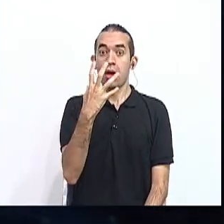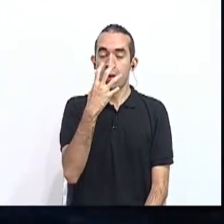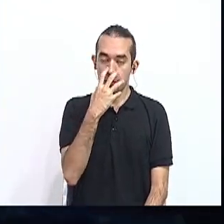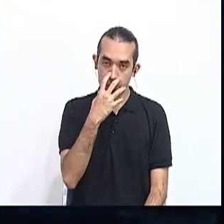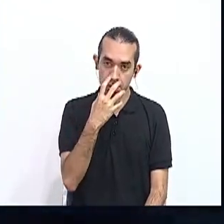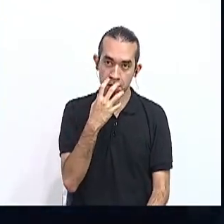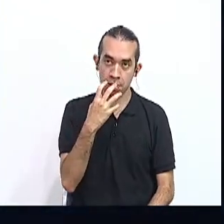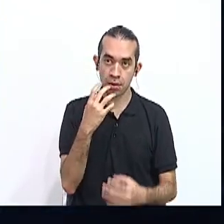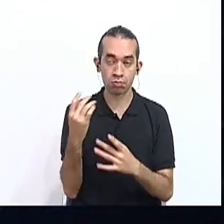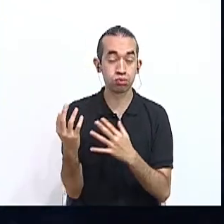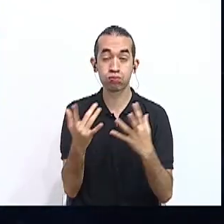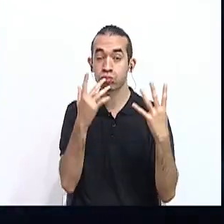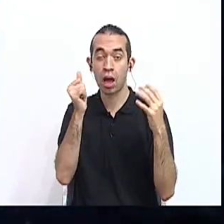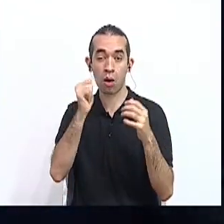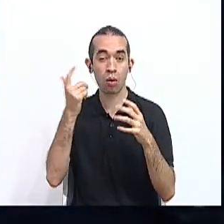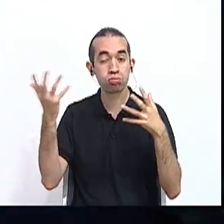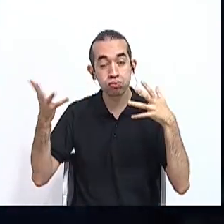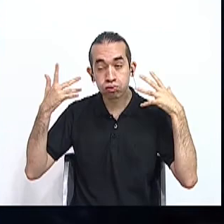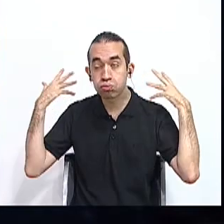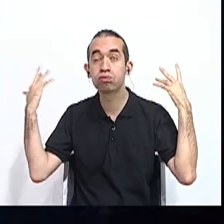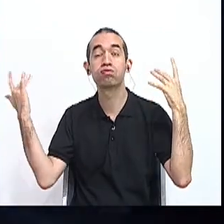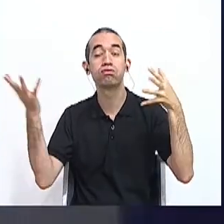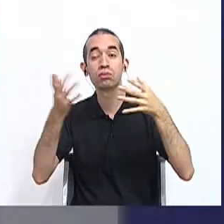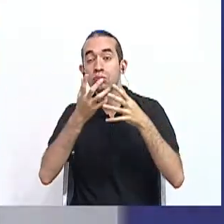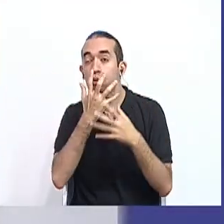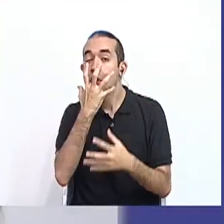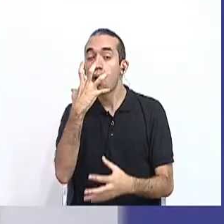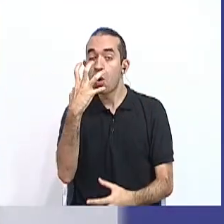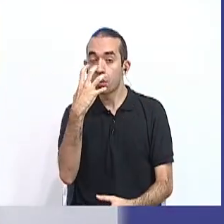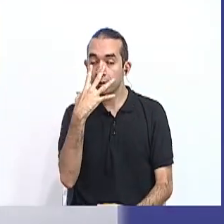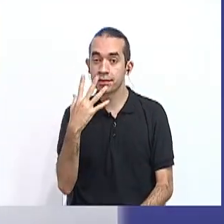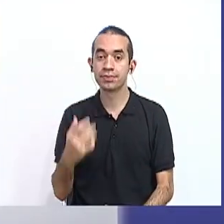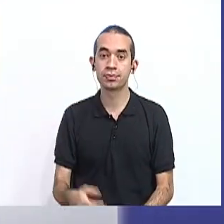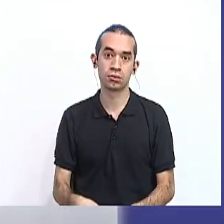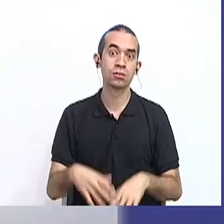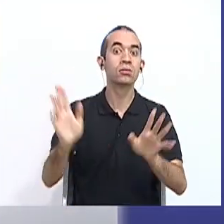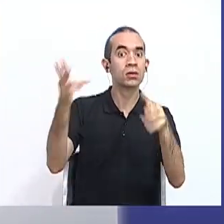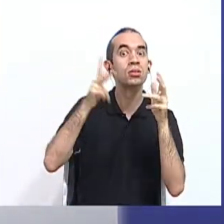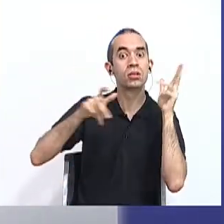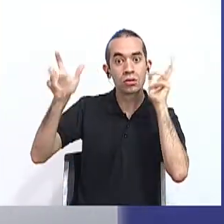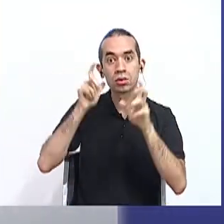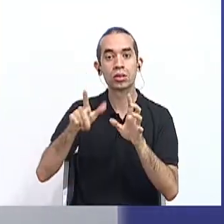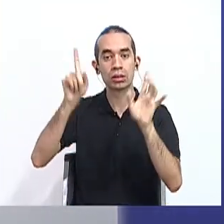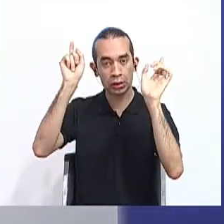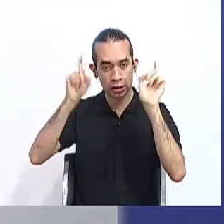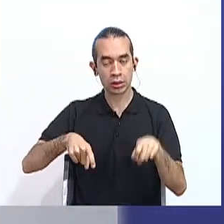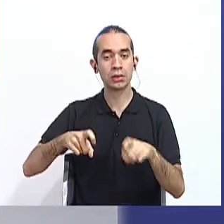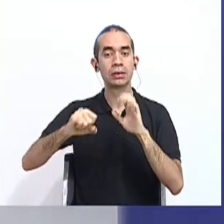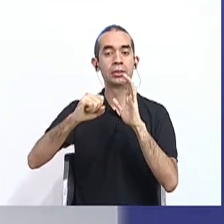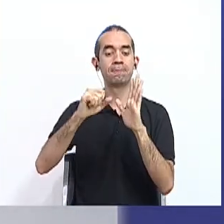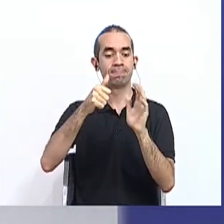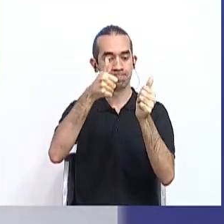Muy bien, como ustedes escucharon, ellos tienen que tener todas las medidas de seguridad y